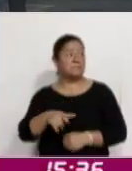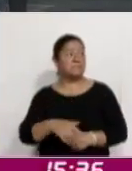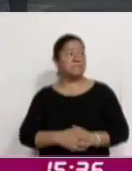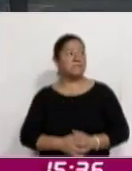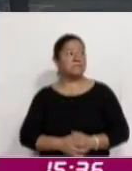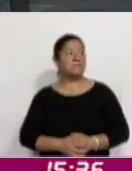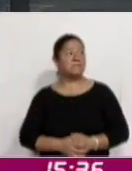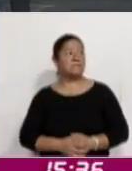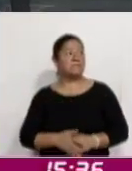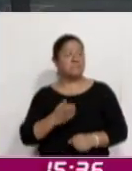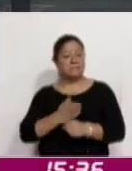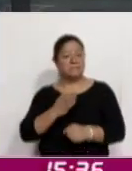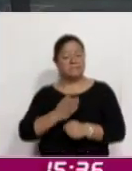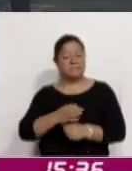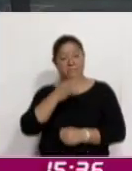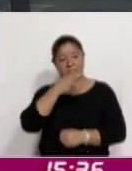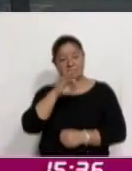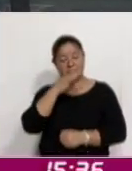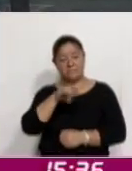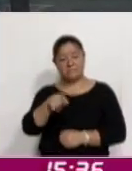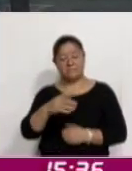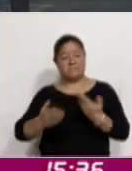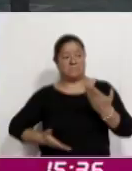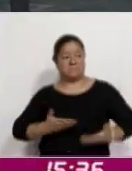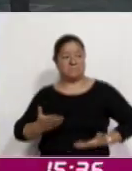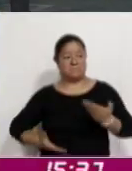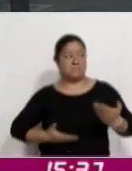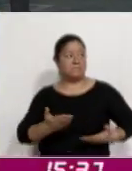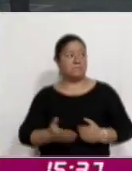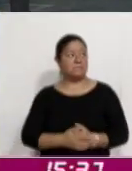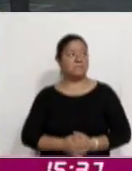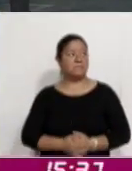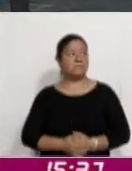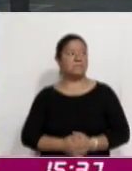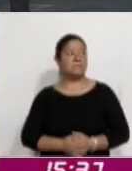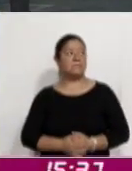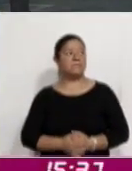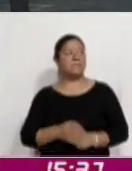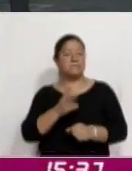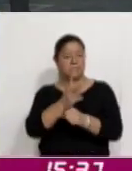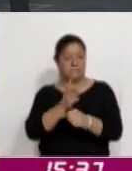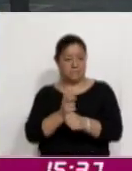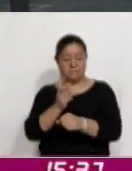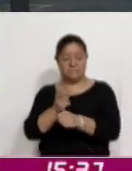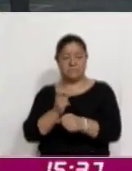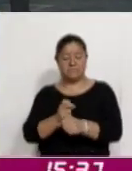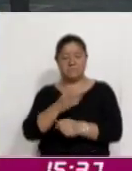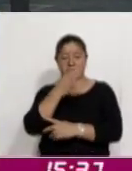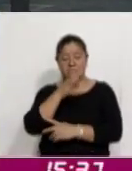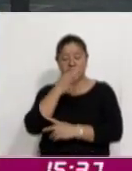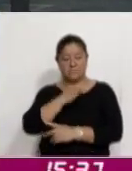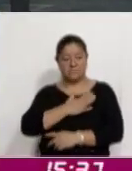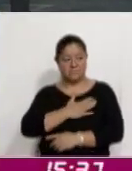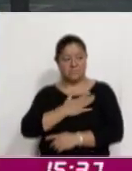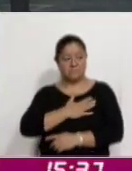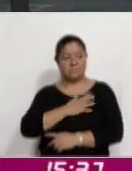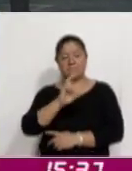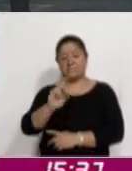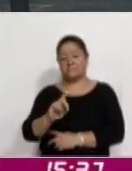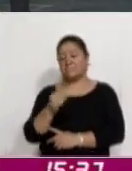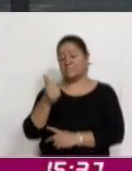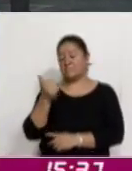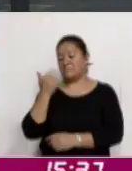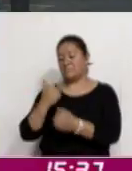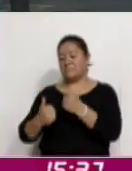de este aniversario, de este gran baile, al que lo estamos invitando para que celebre con nosotros 36